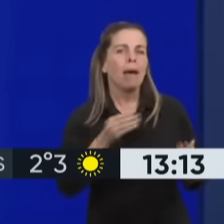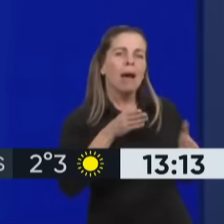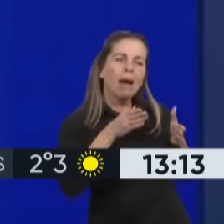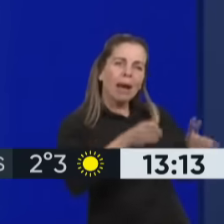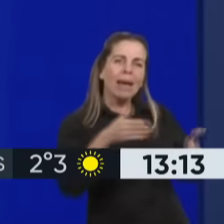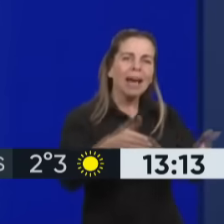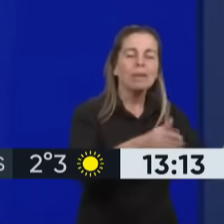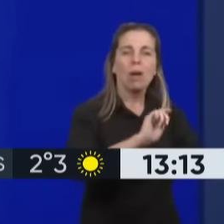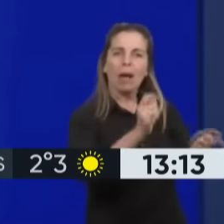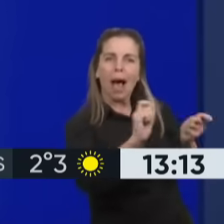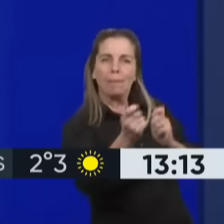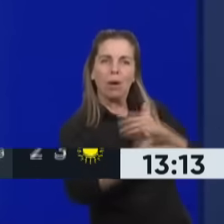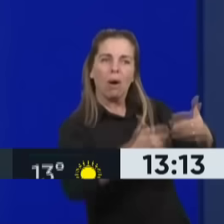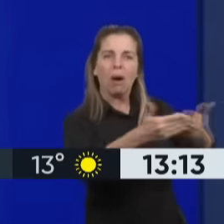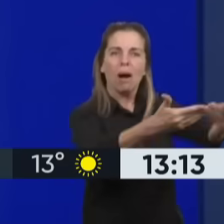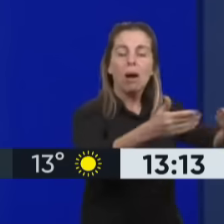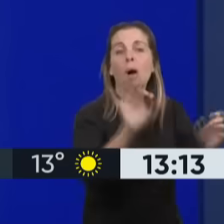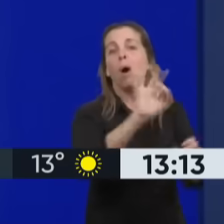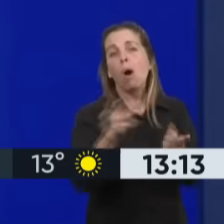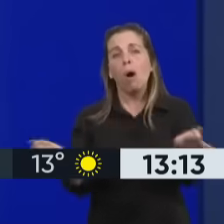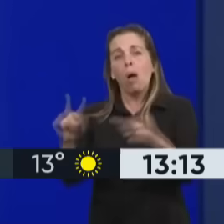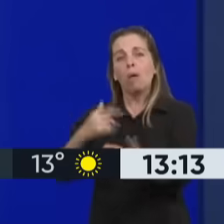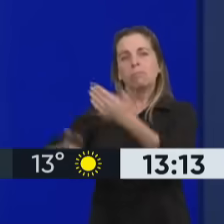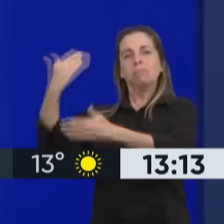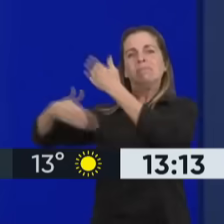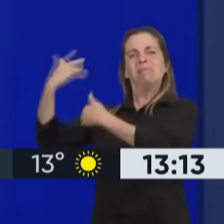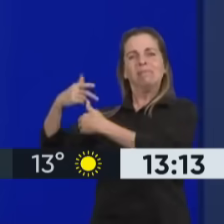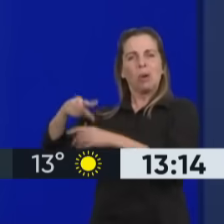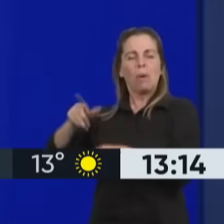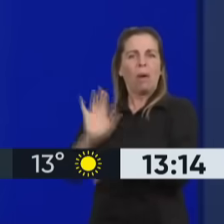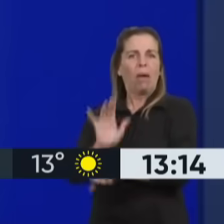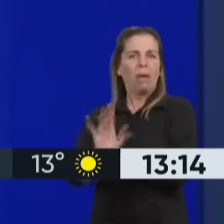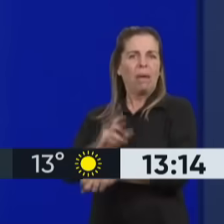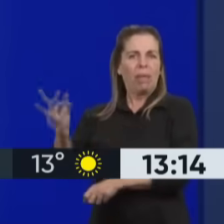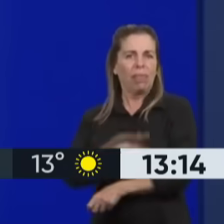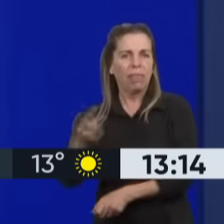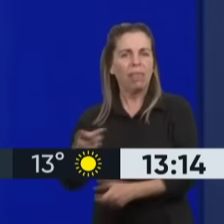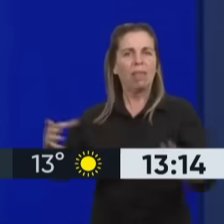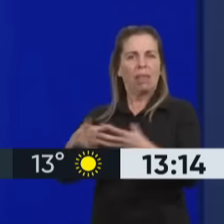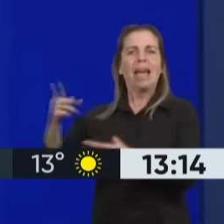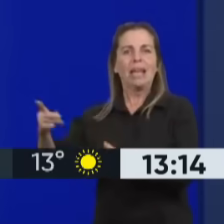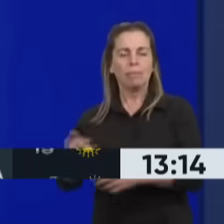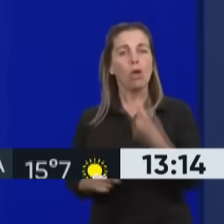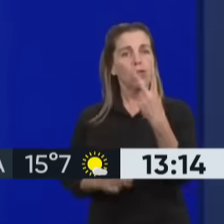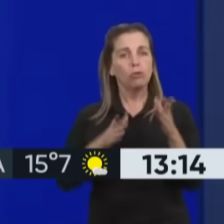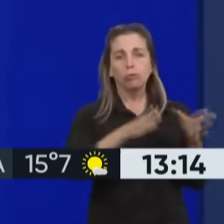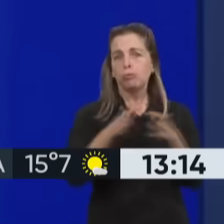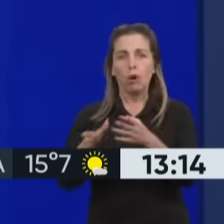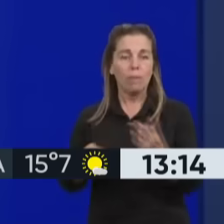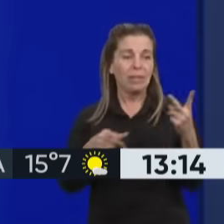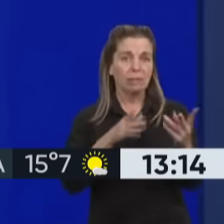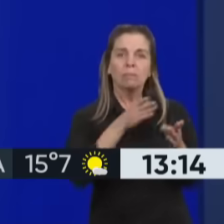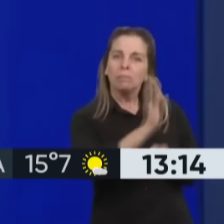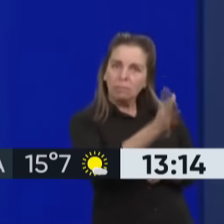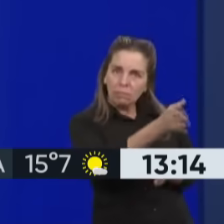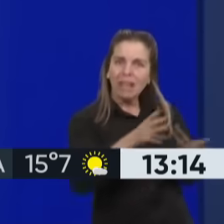marcha atrás para retornar al camino de la miseria y la servidumbre kirchnerista. Hay solo dos caminos: o terminamos lo que